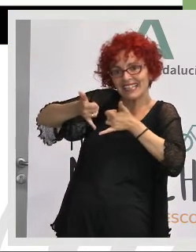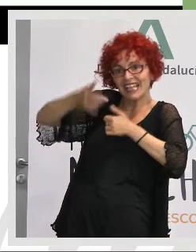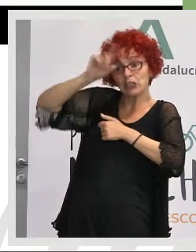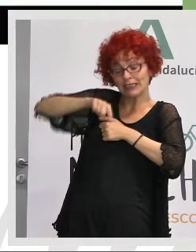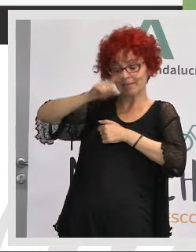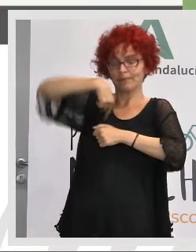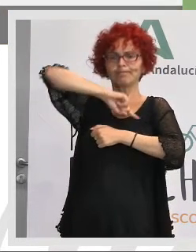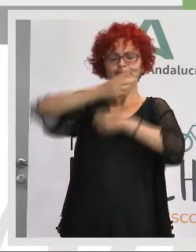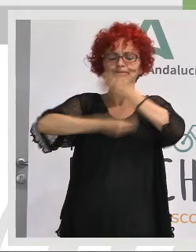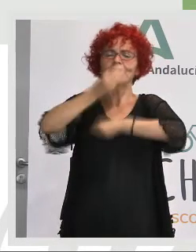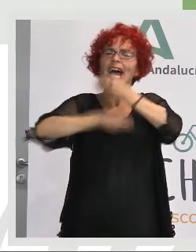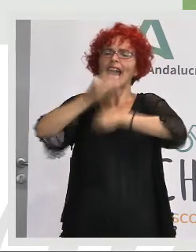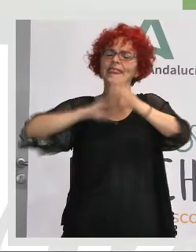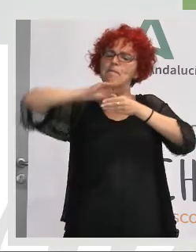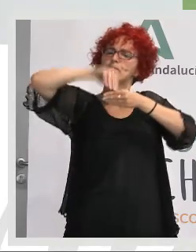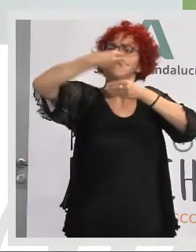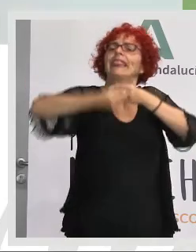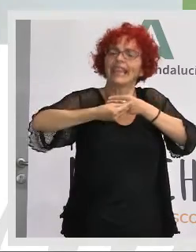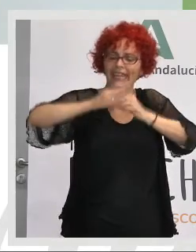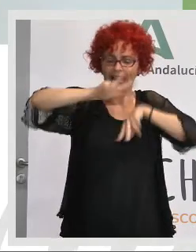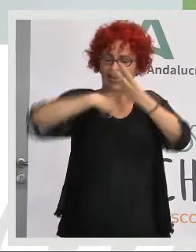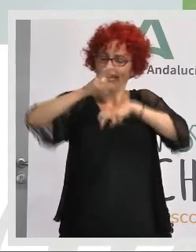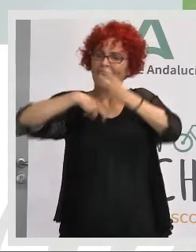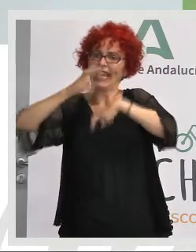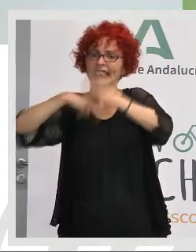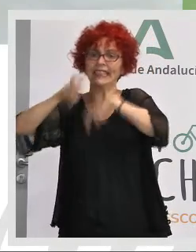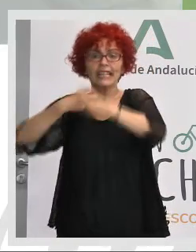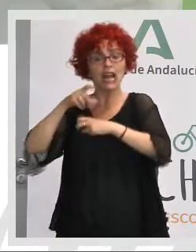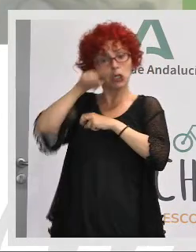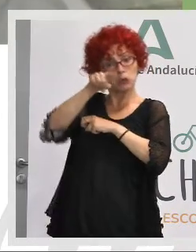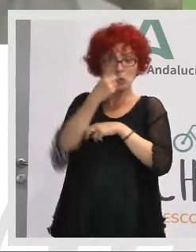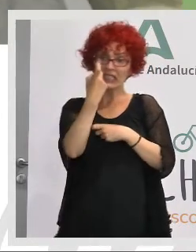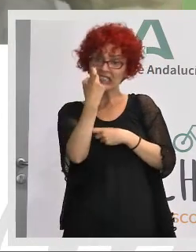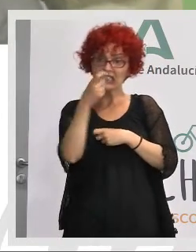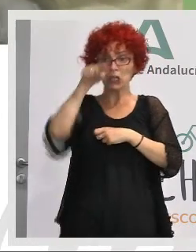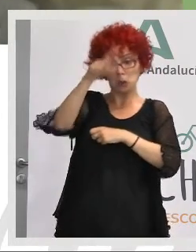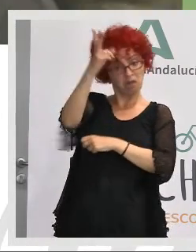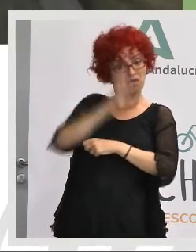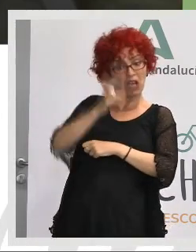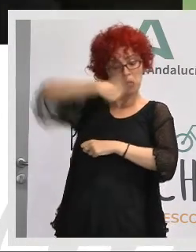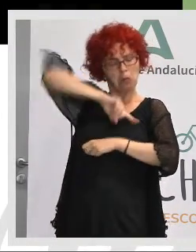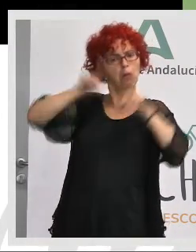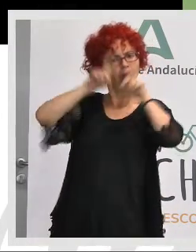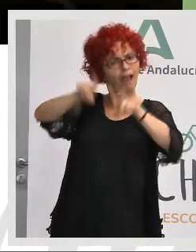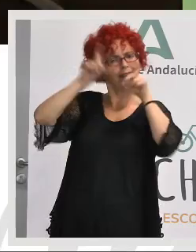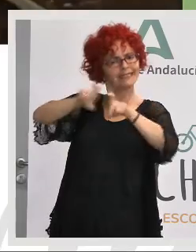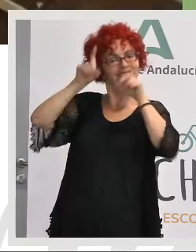Reutilizamos el material y le damos muchas vidas. Pídenos lo que necesites y te enseñamos.